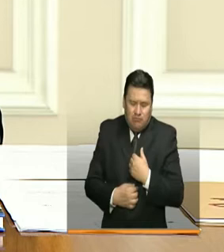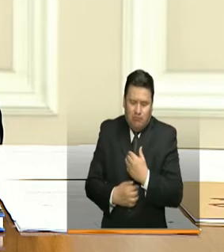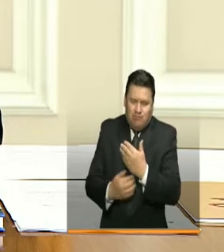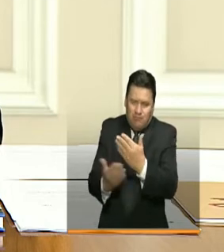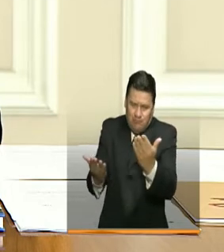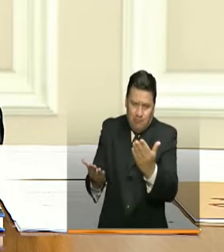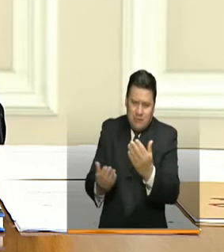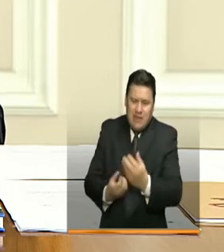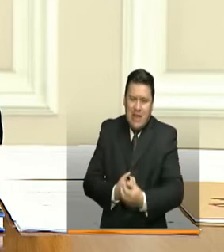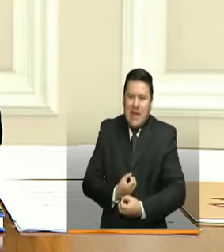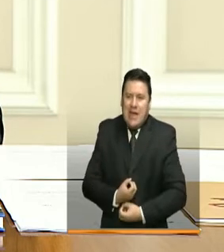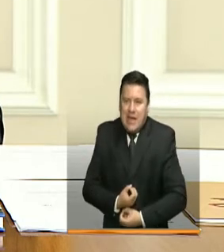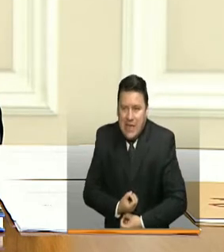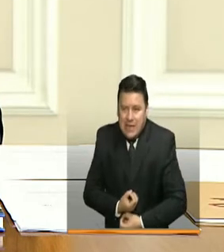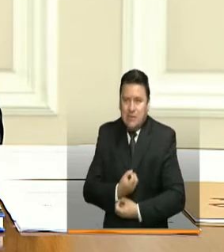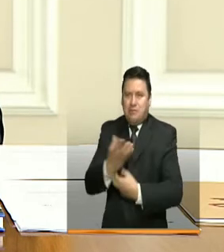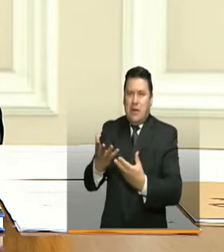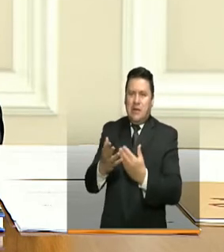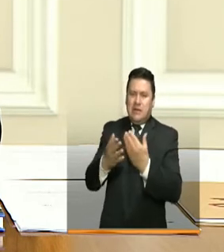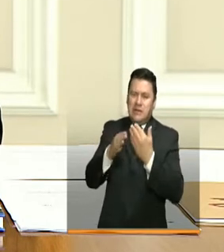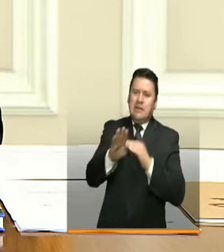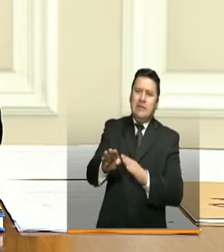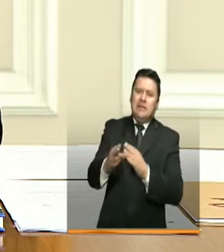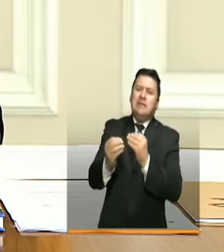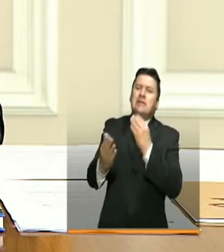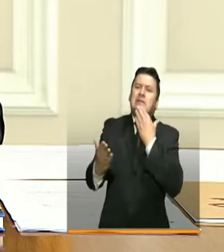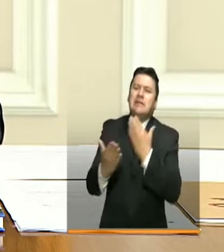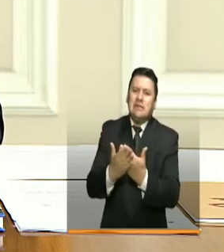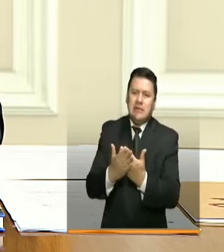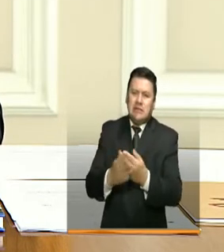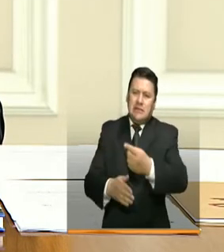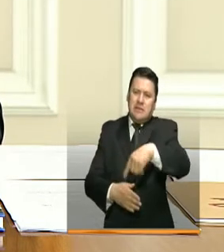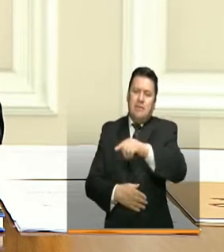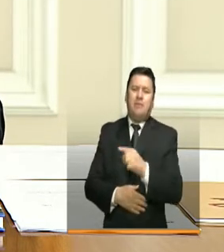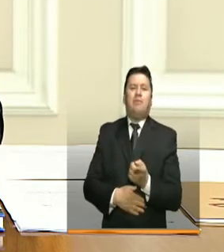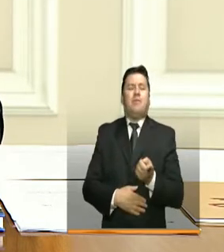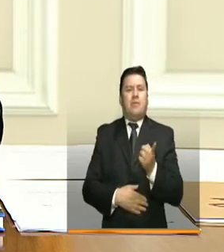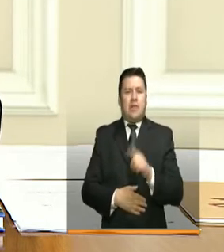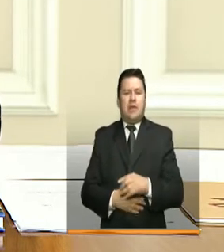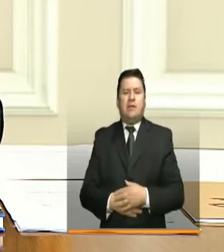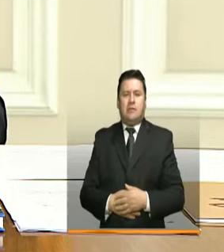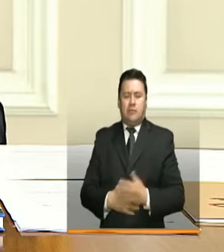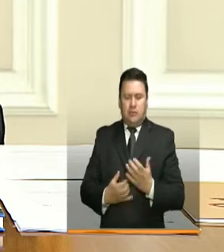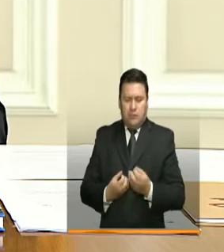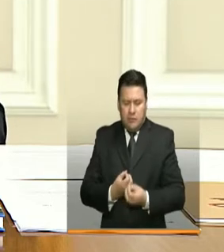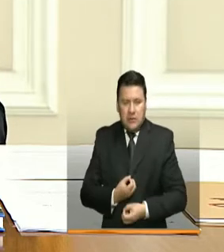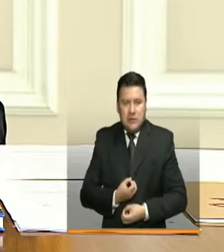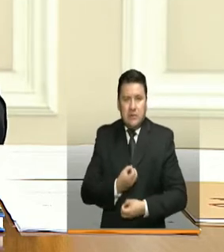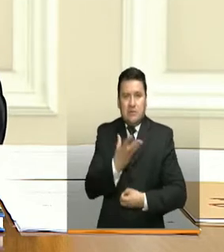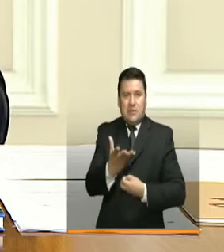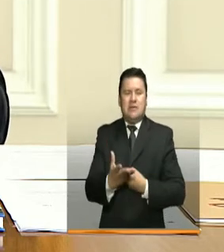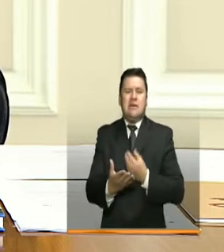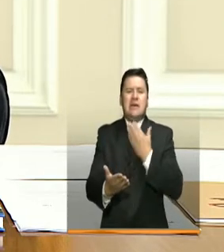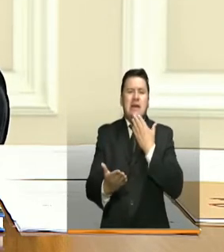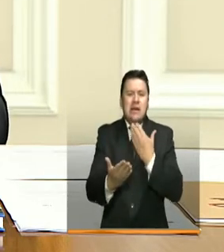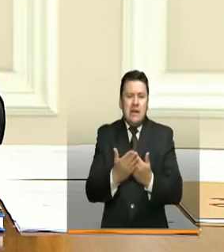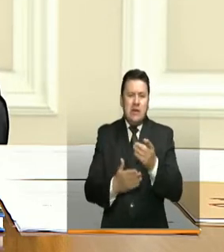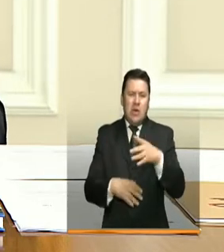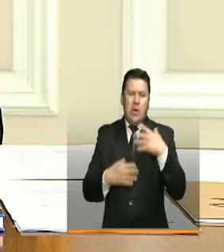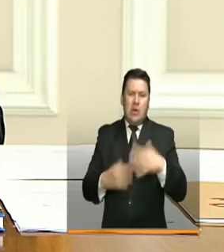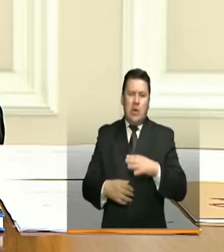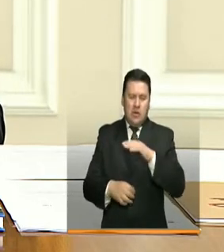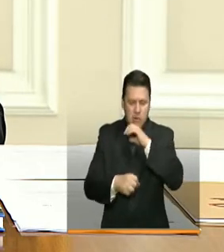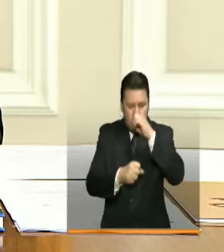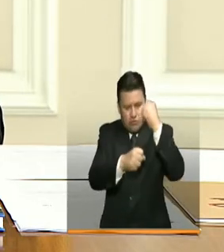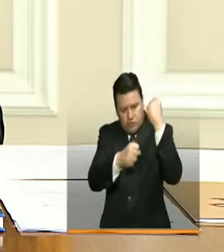sentida expresión de admiración y de gratitud. También quiero expresar mi gratitud a los héroes